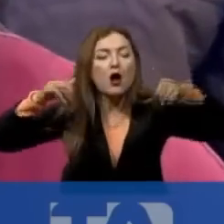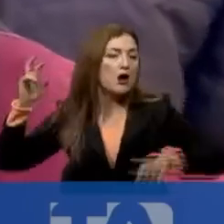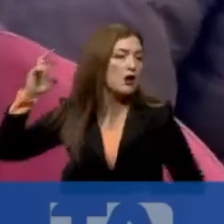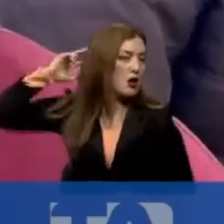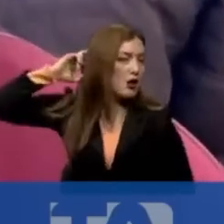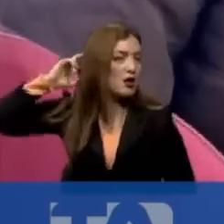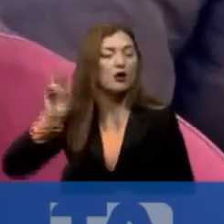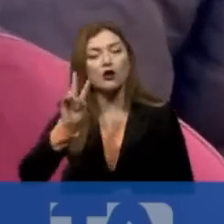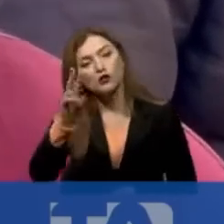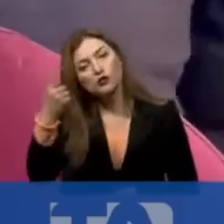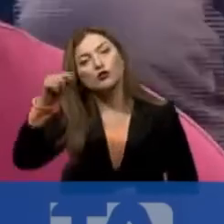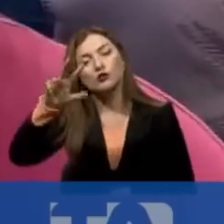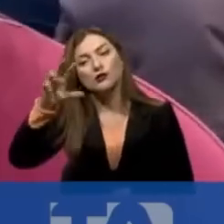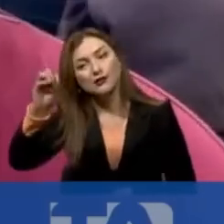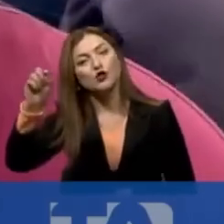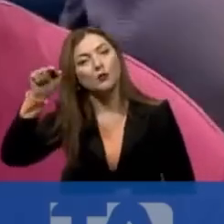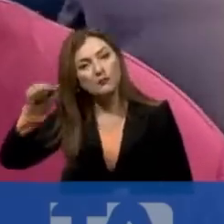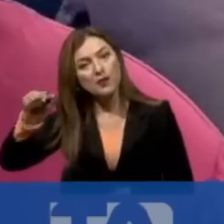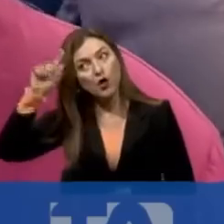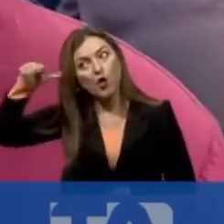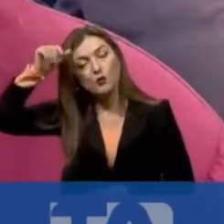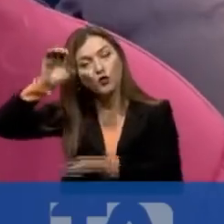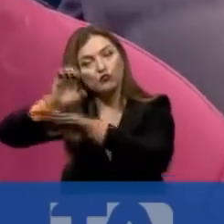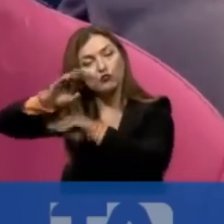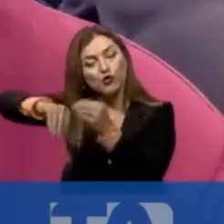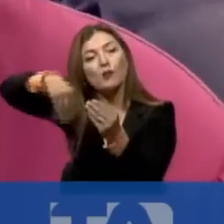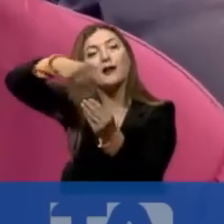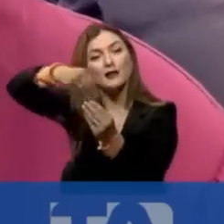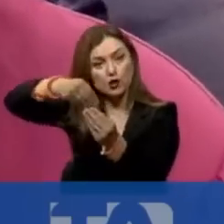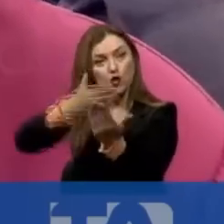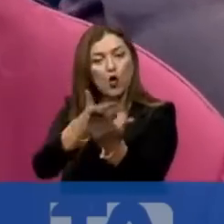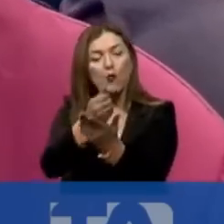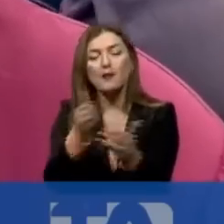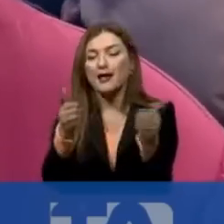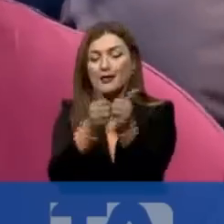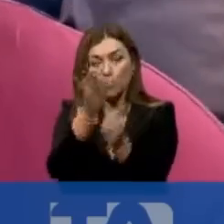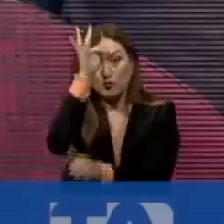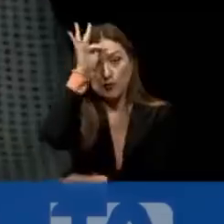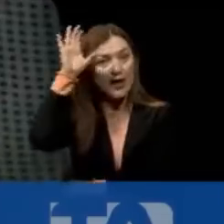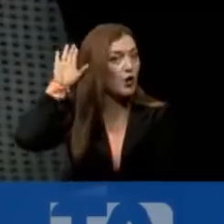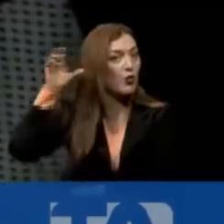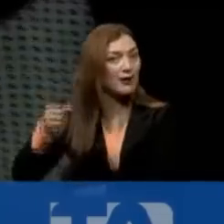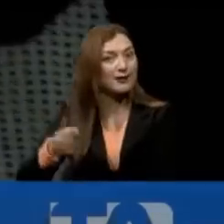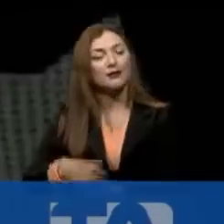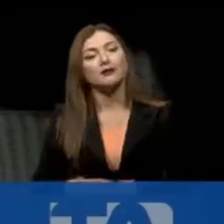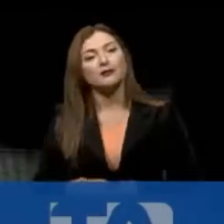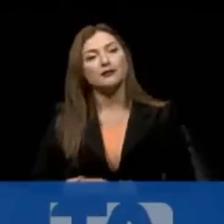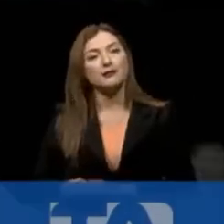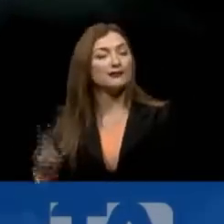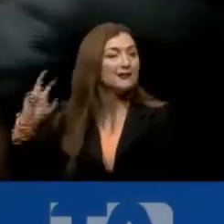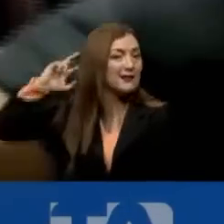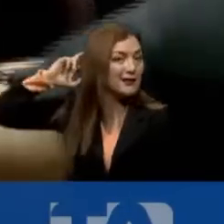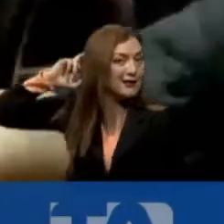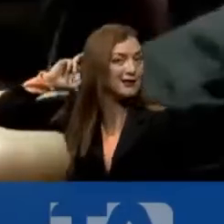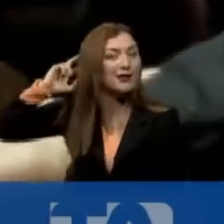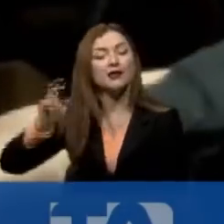2.300.000 dólares que el gobierno del Ecuador ha invertido en el Hospital Vicente Corral Moscoso. La colocación de un implante coclear